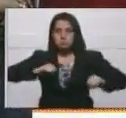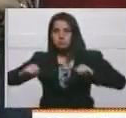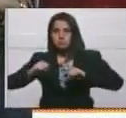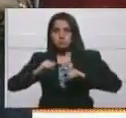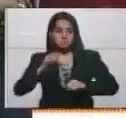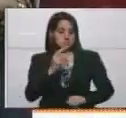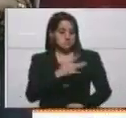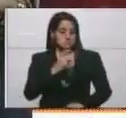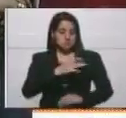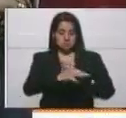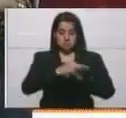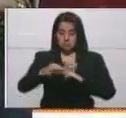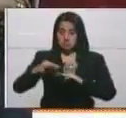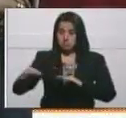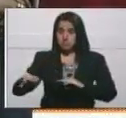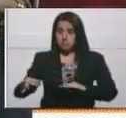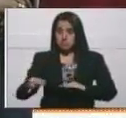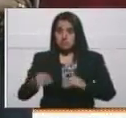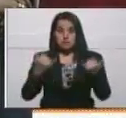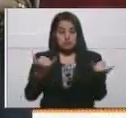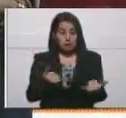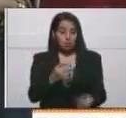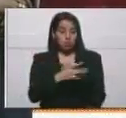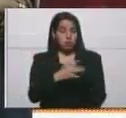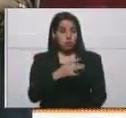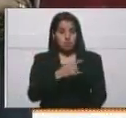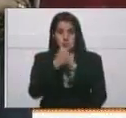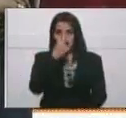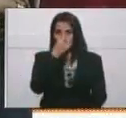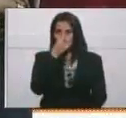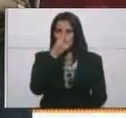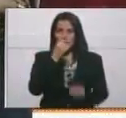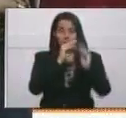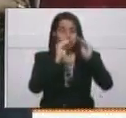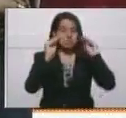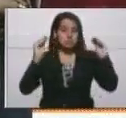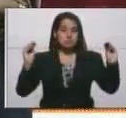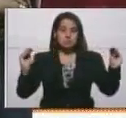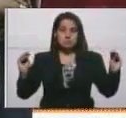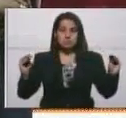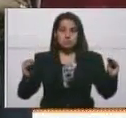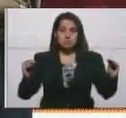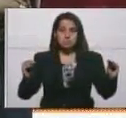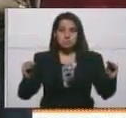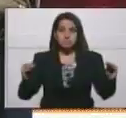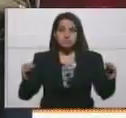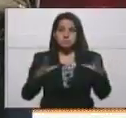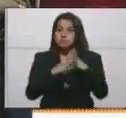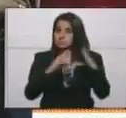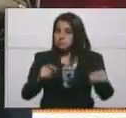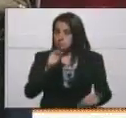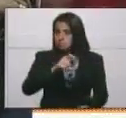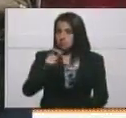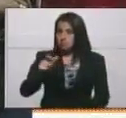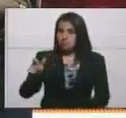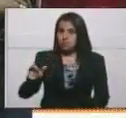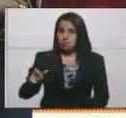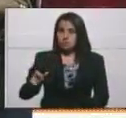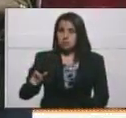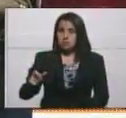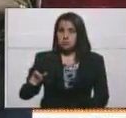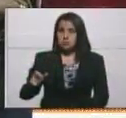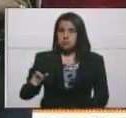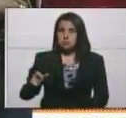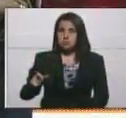el carnet de la patria y llamo a los carnetizados, a todos los carnetizados. Yelitze, ahí los carnetizados de